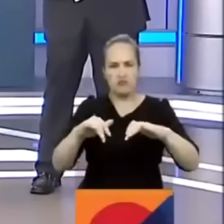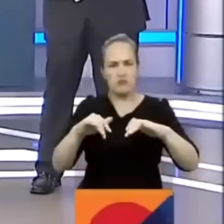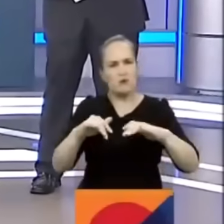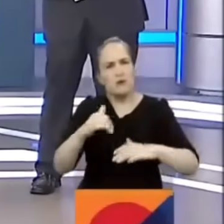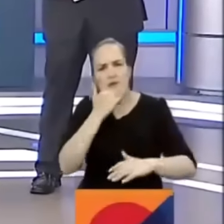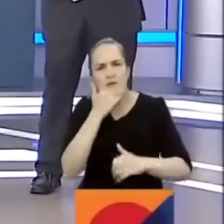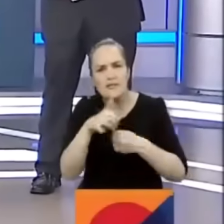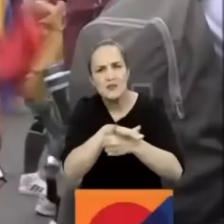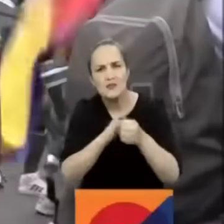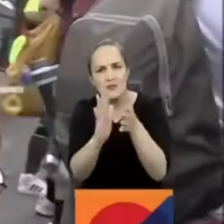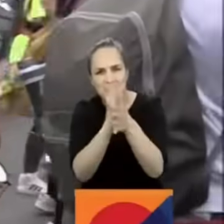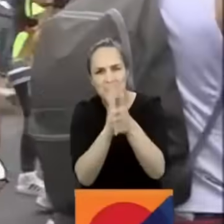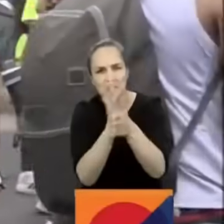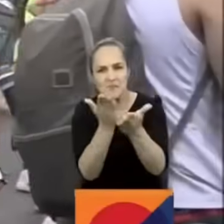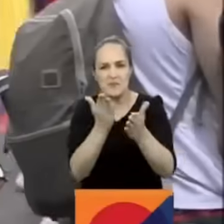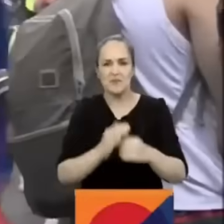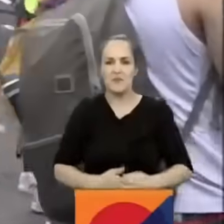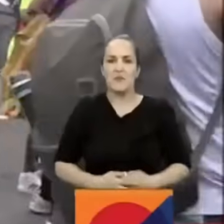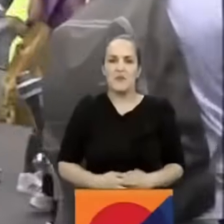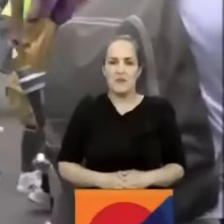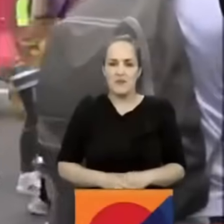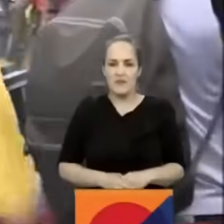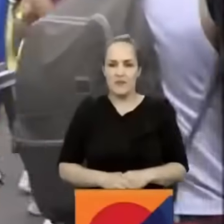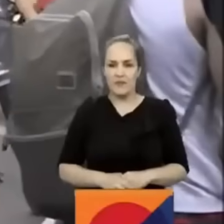a esta hora?